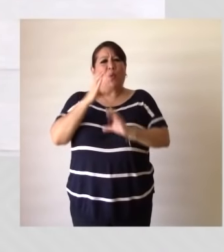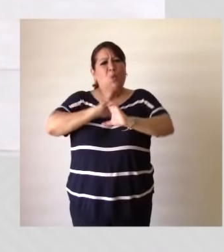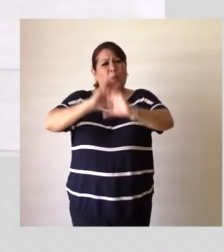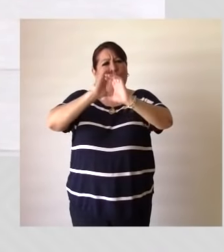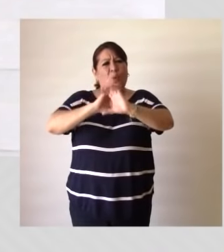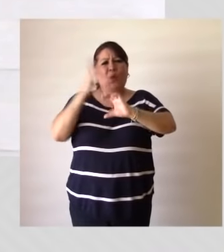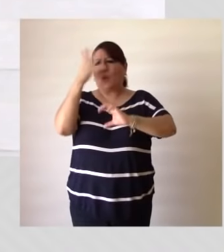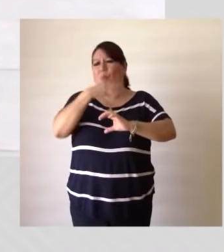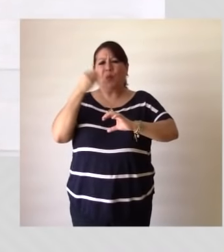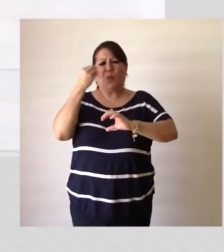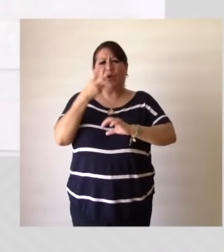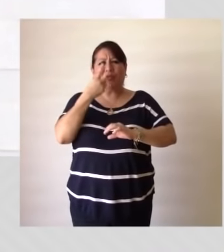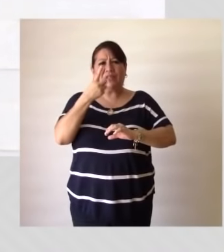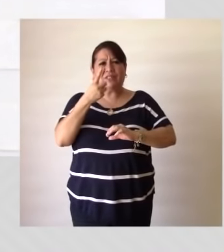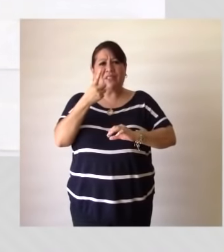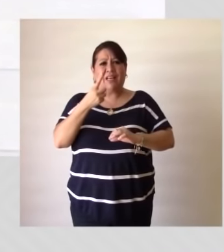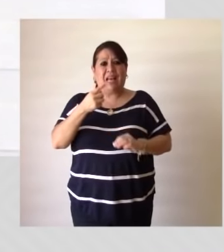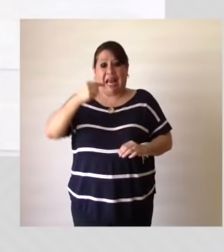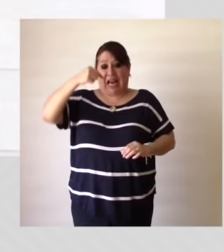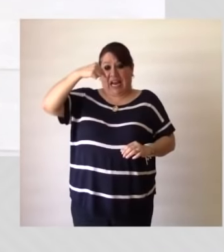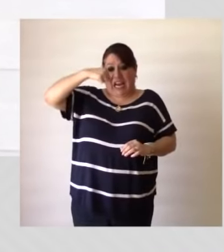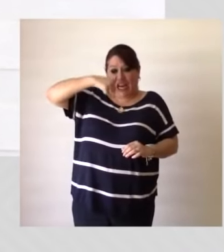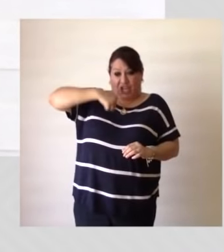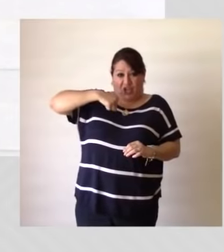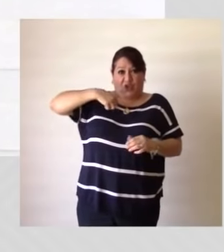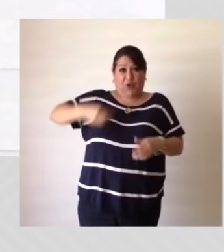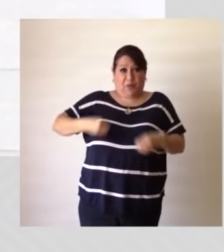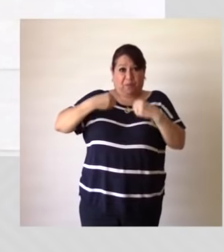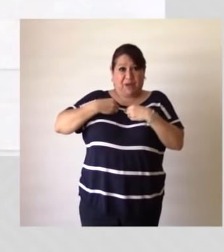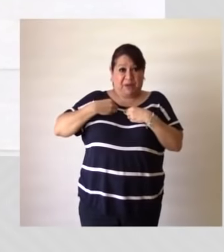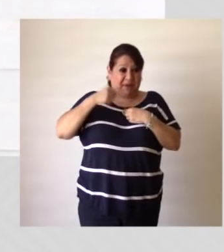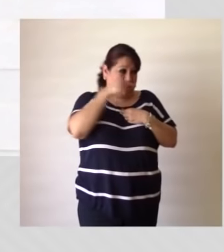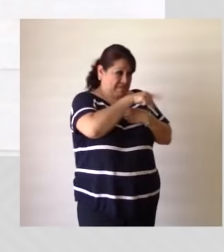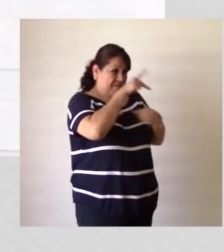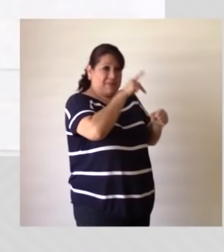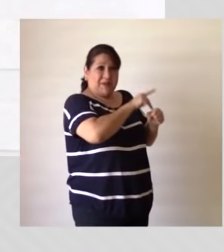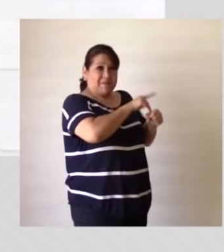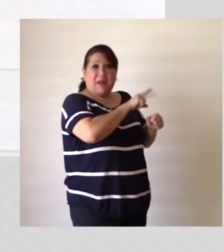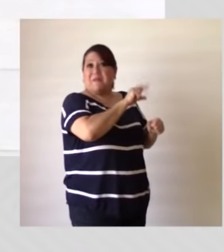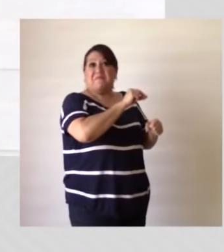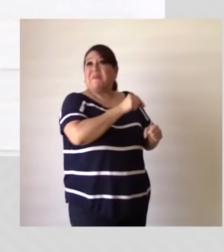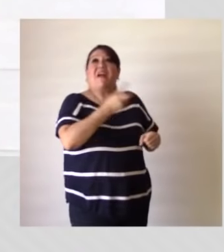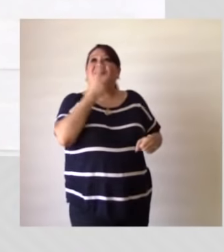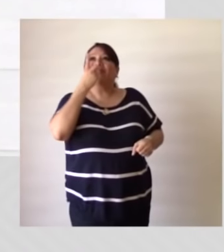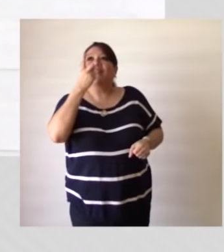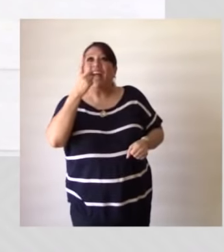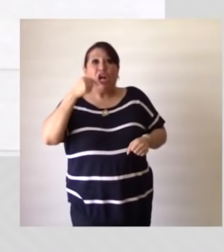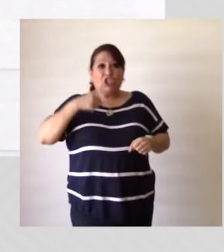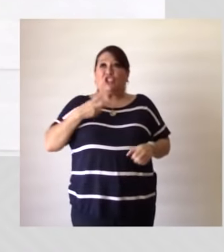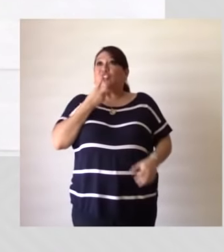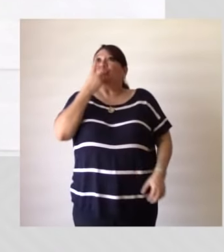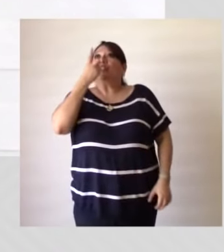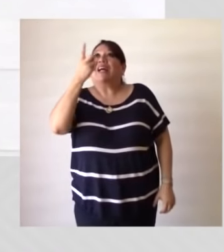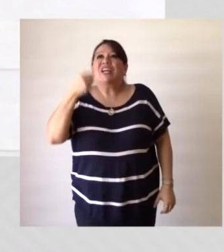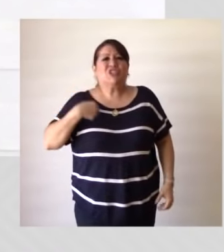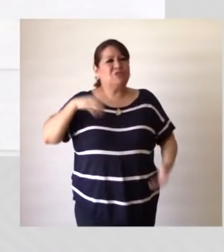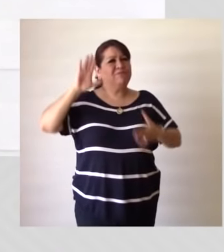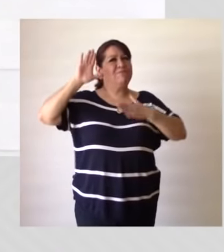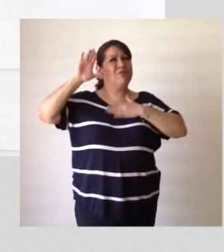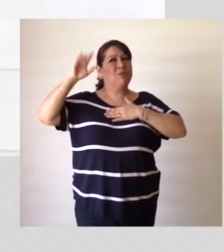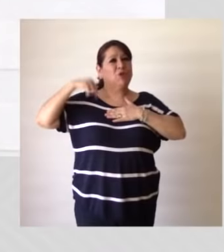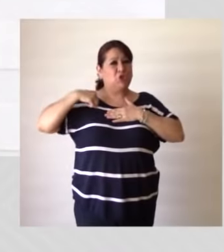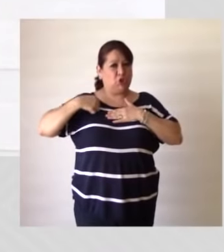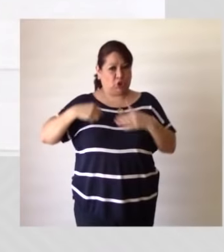no hablarán en pocas palabras dios yo hago un compromiso contigo que mientras yo tenga vida yo te voy a dar tal